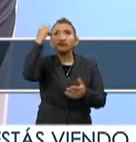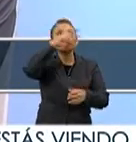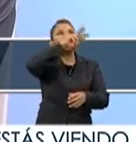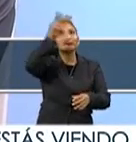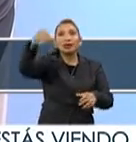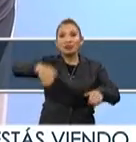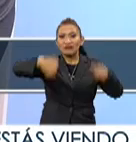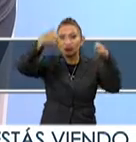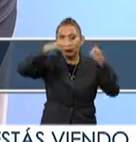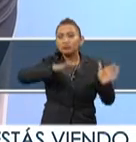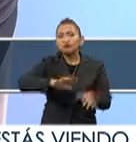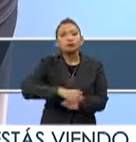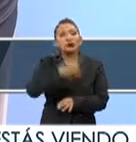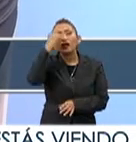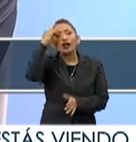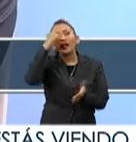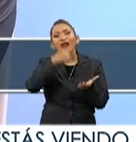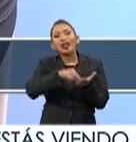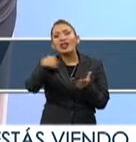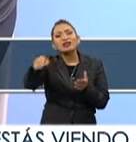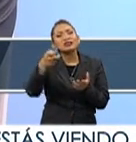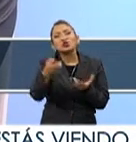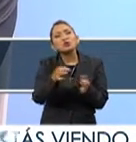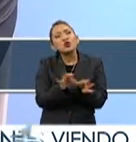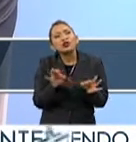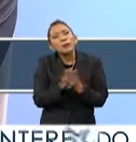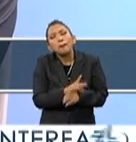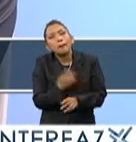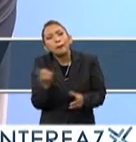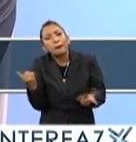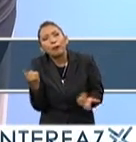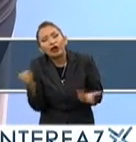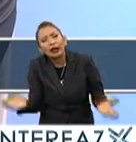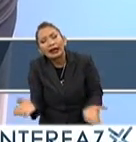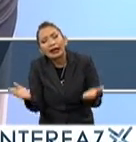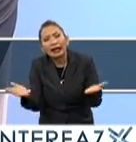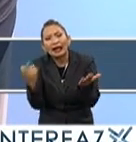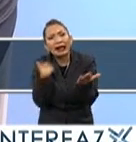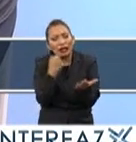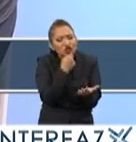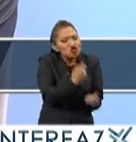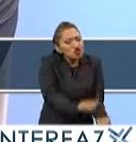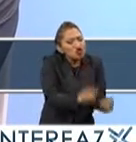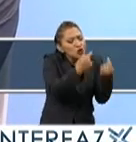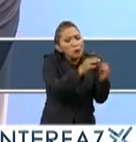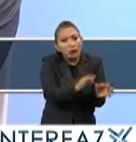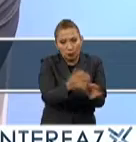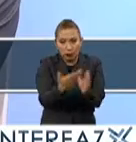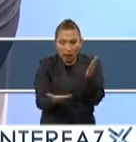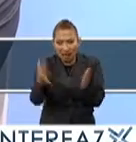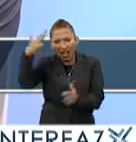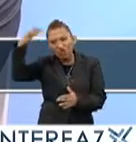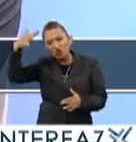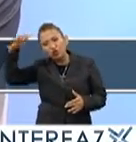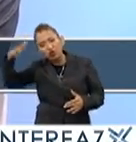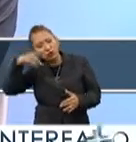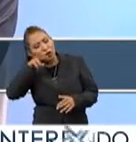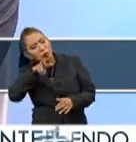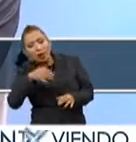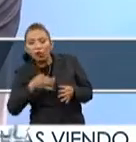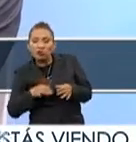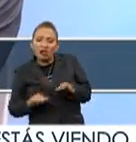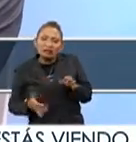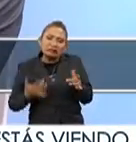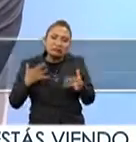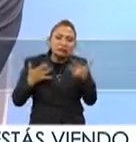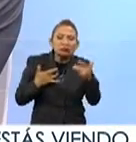mucho la pena. ¿Por qué consideran que es importante que se fomente esto desde los niños, ¿no? Porque de repente los adultos son los que se inquietan,